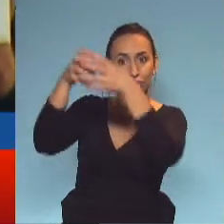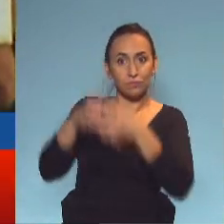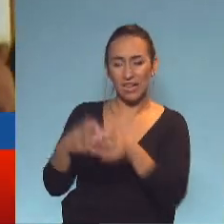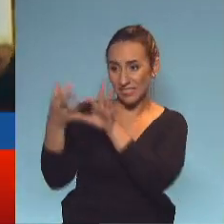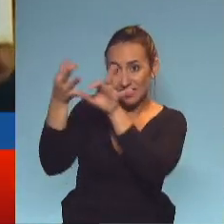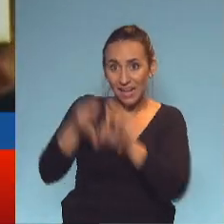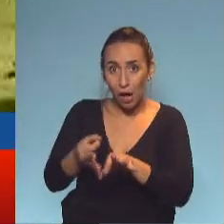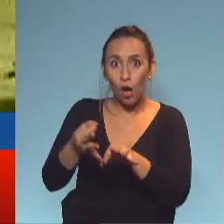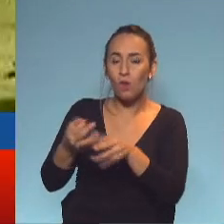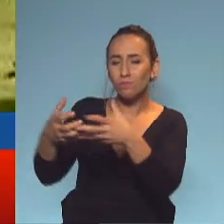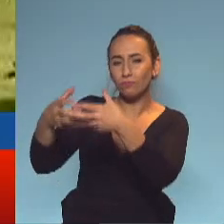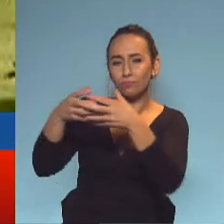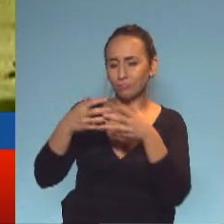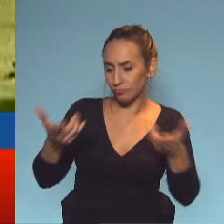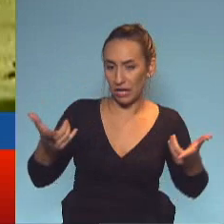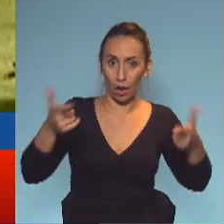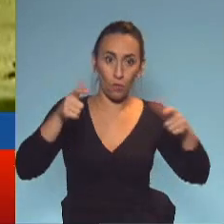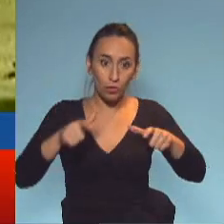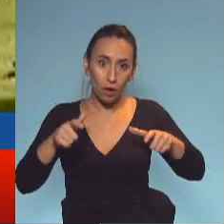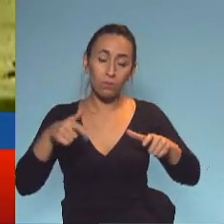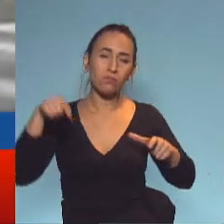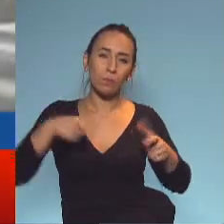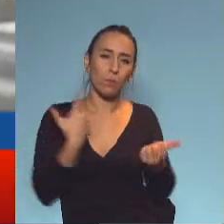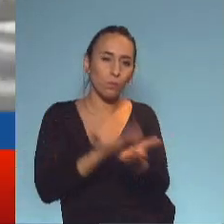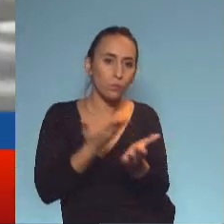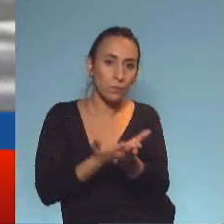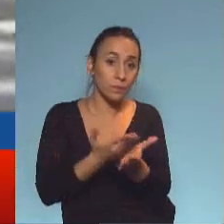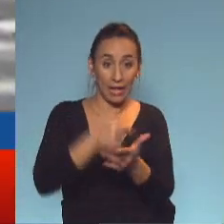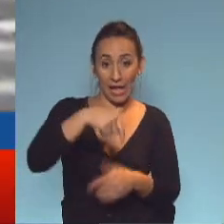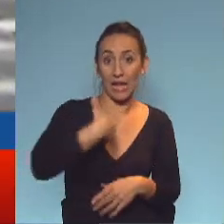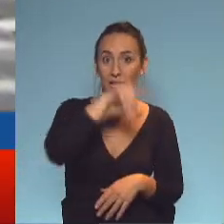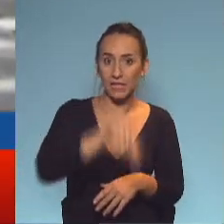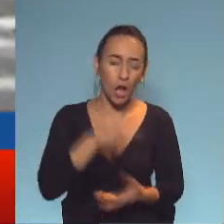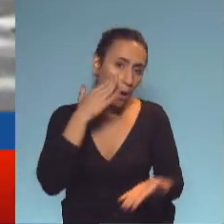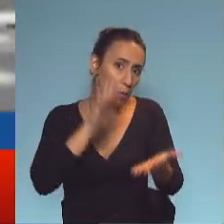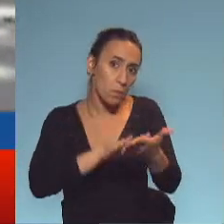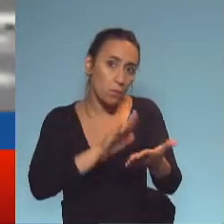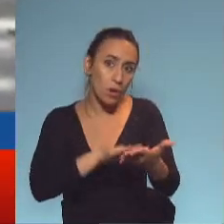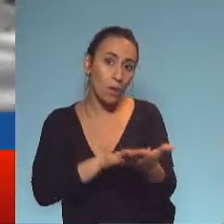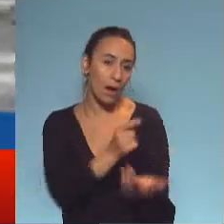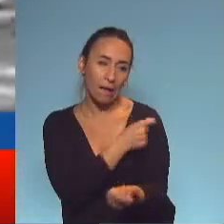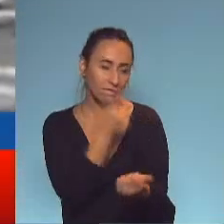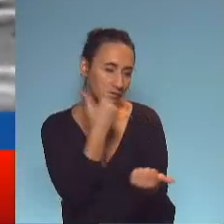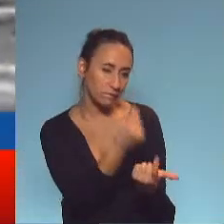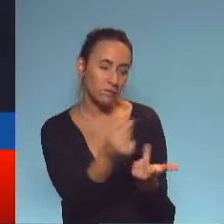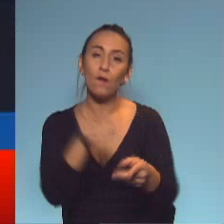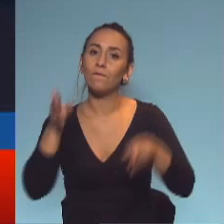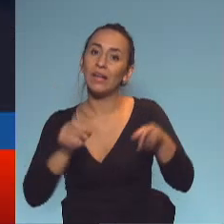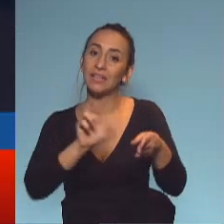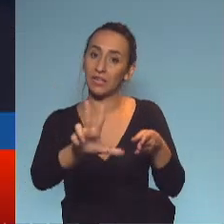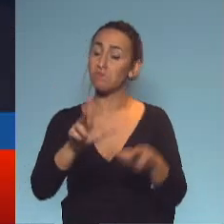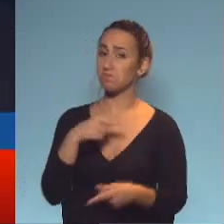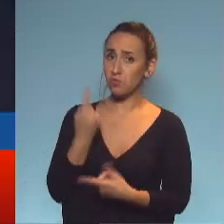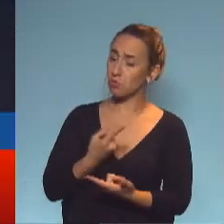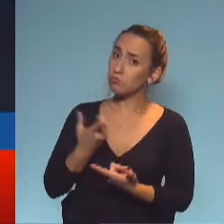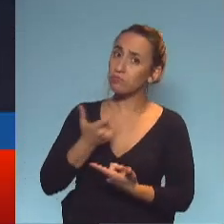país para que en la Argentina se pruebe la vacuna en la fase 3. Tenemos la intención de acompañar la propuesta que nos traiga este grupo de